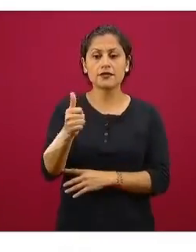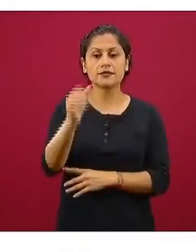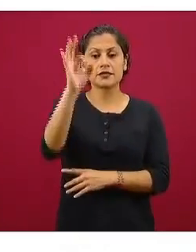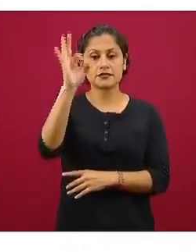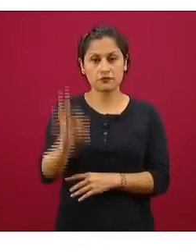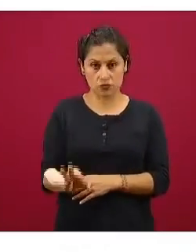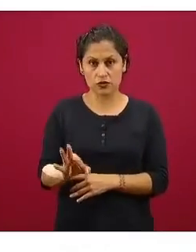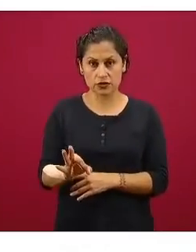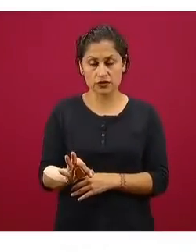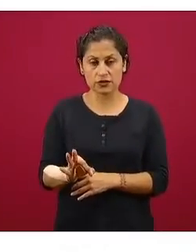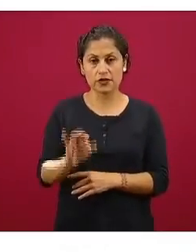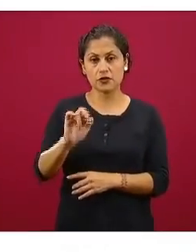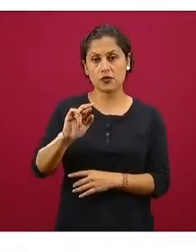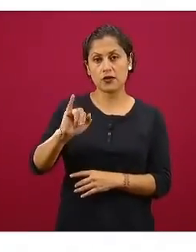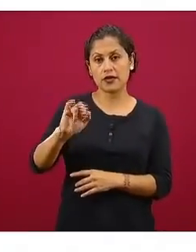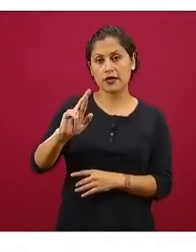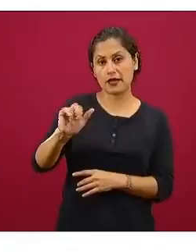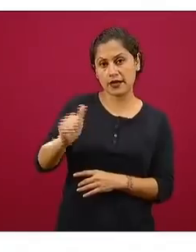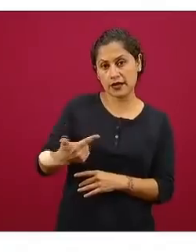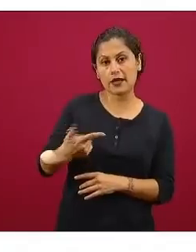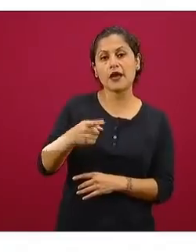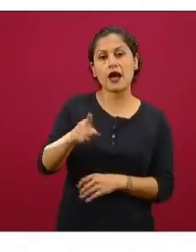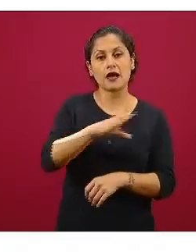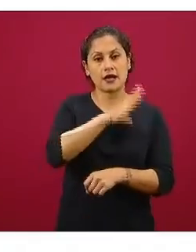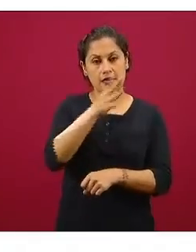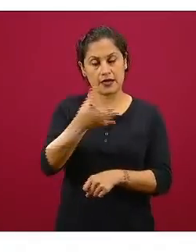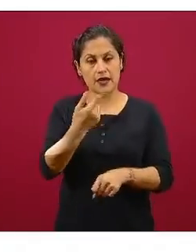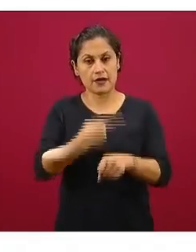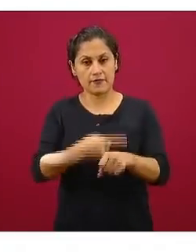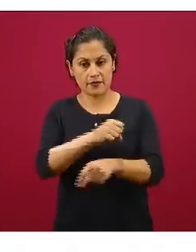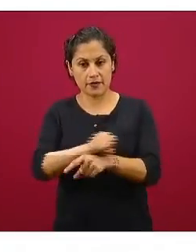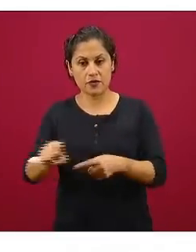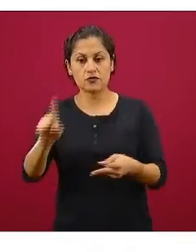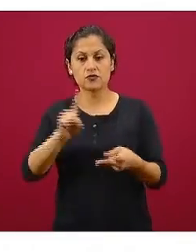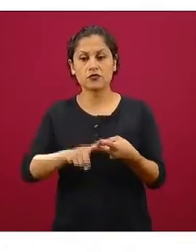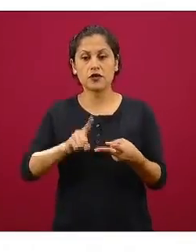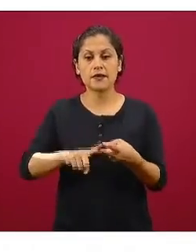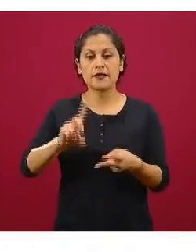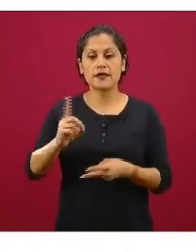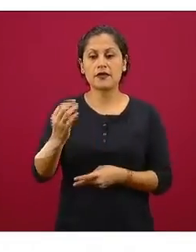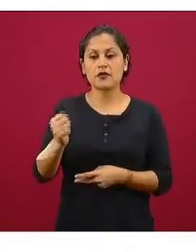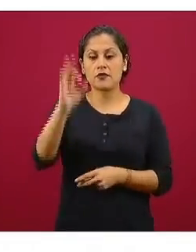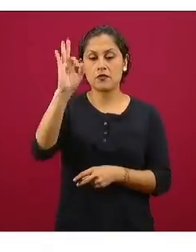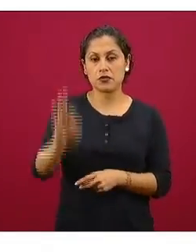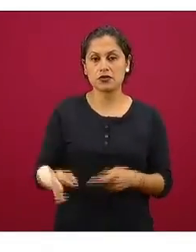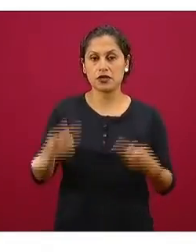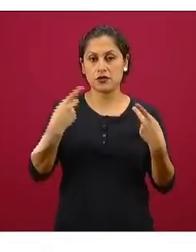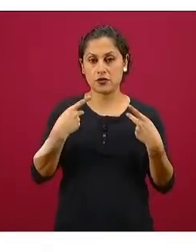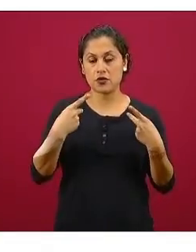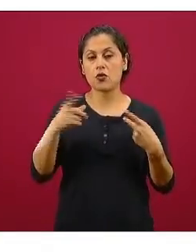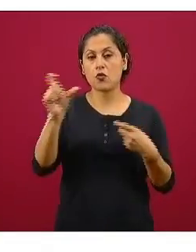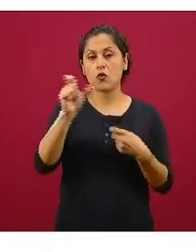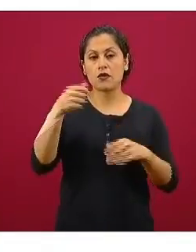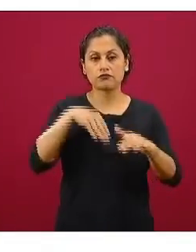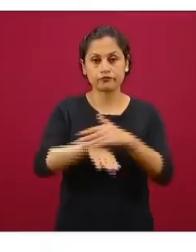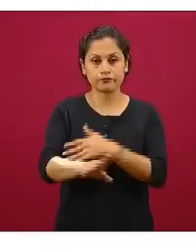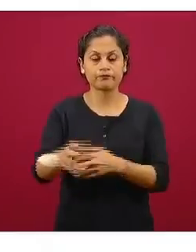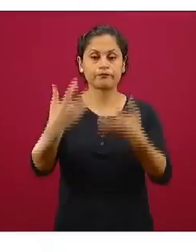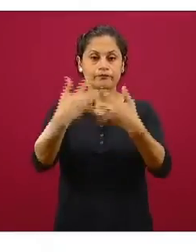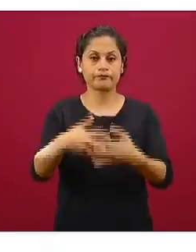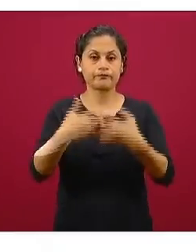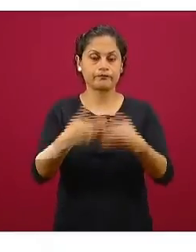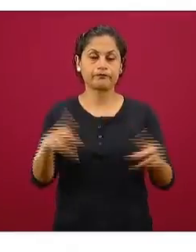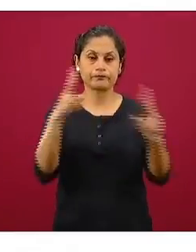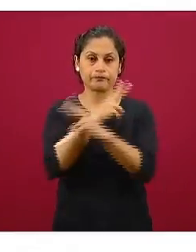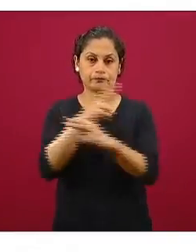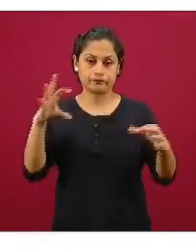para las camas IRA general, 39% para las camas con ventilador, pero como veremos en las siguientes diapositivas, pues esto